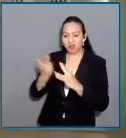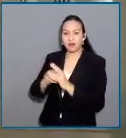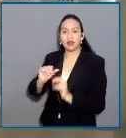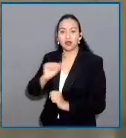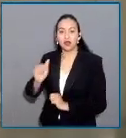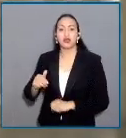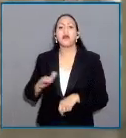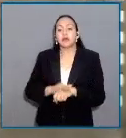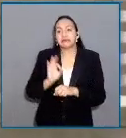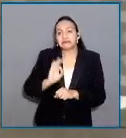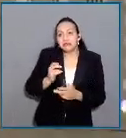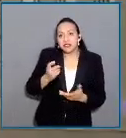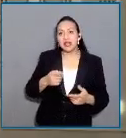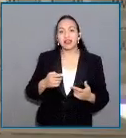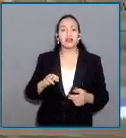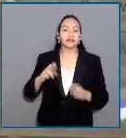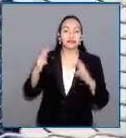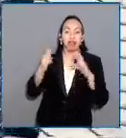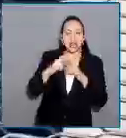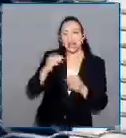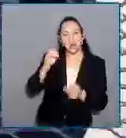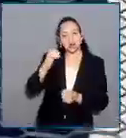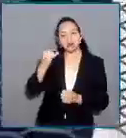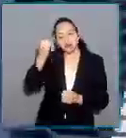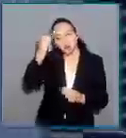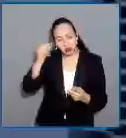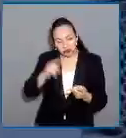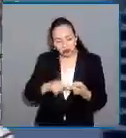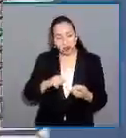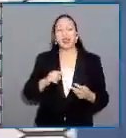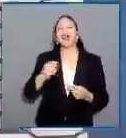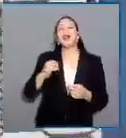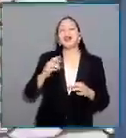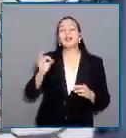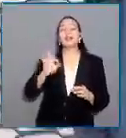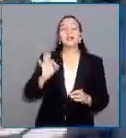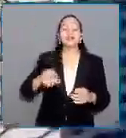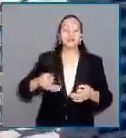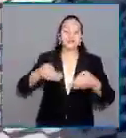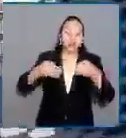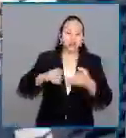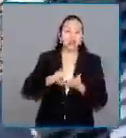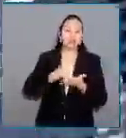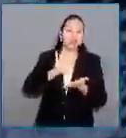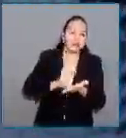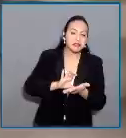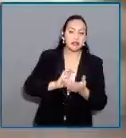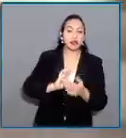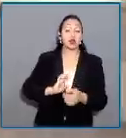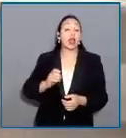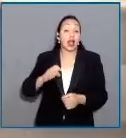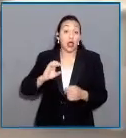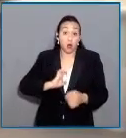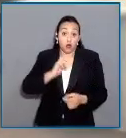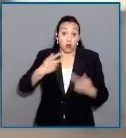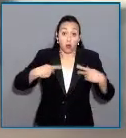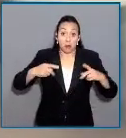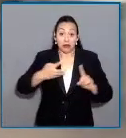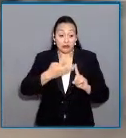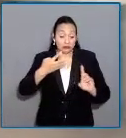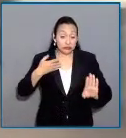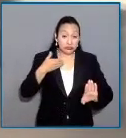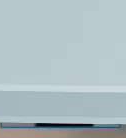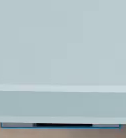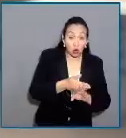económica, religión, origen étnico, raza, discapacidad, orientación sexual o identidad de género de la